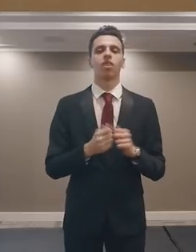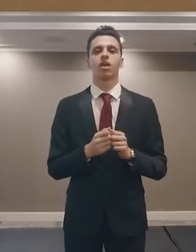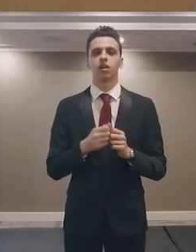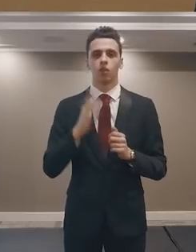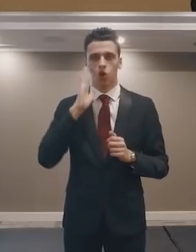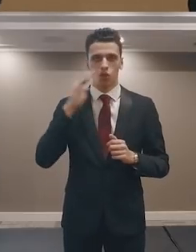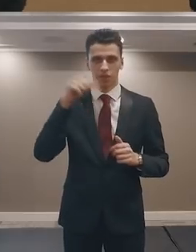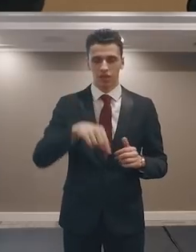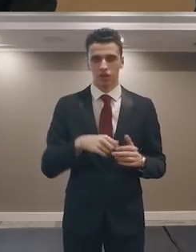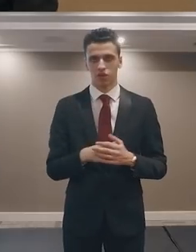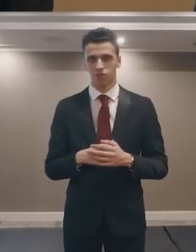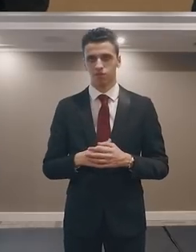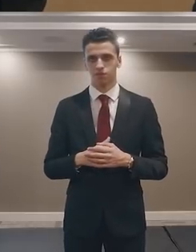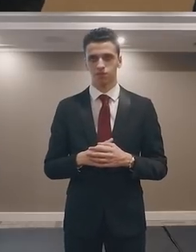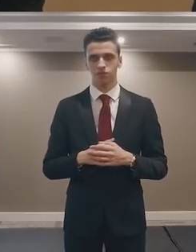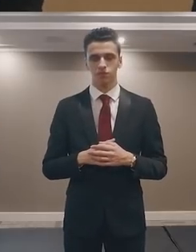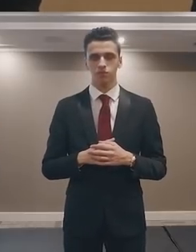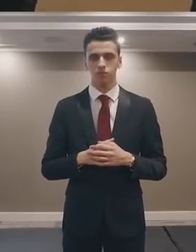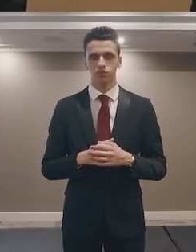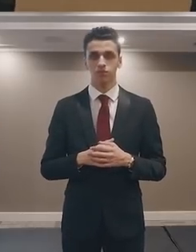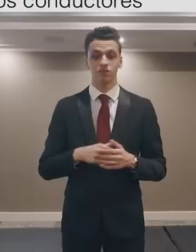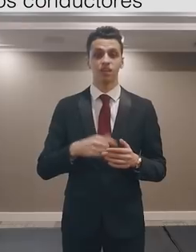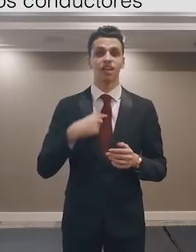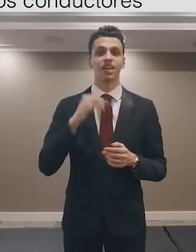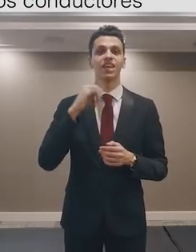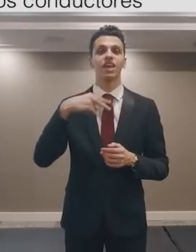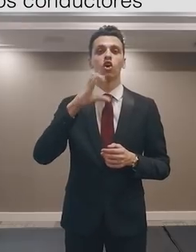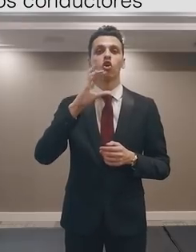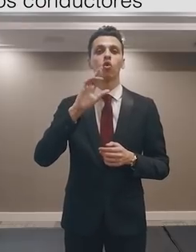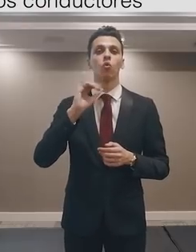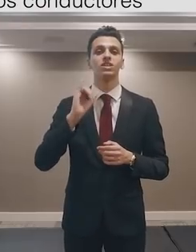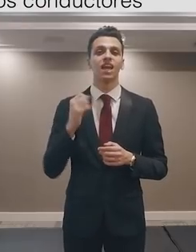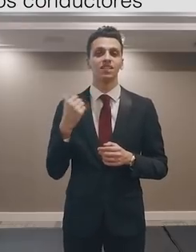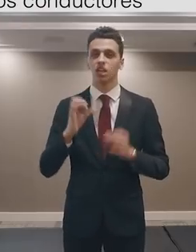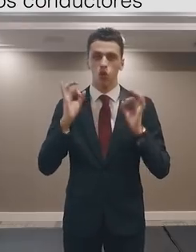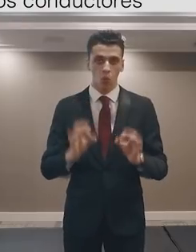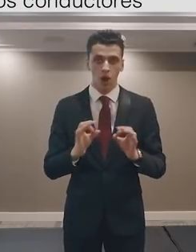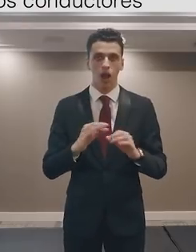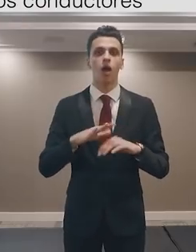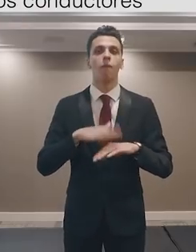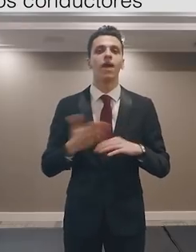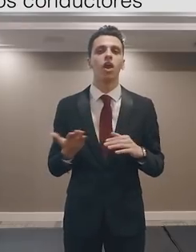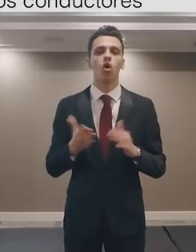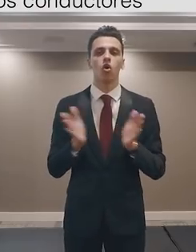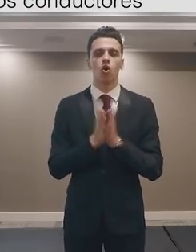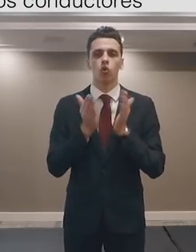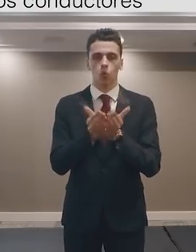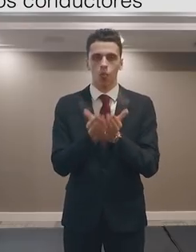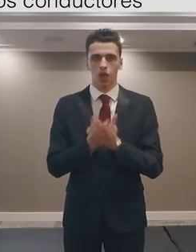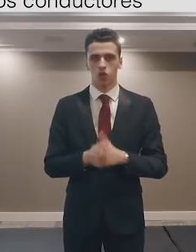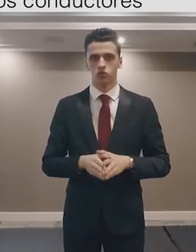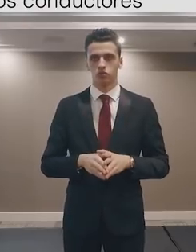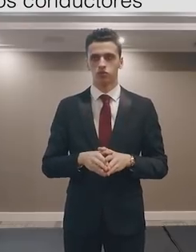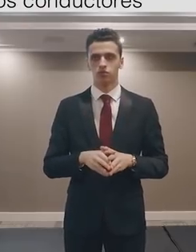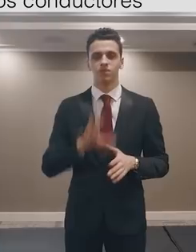otras personas incluso ese es un nervio ámbito pero de cruceros uvero en españa' cavif hay una empresa de taxis una empresa de transportes que